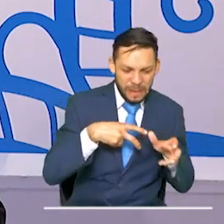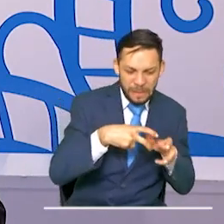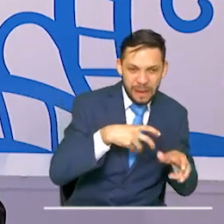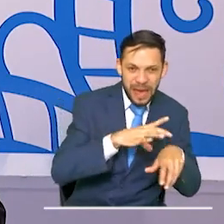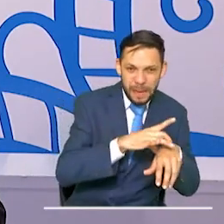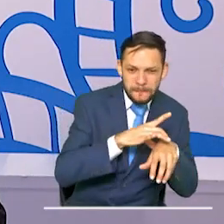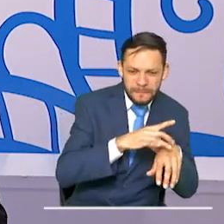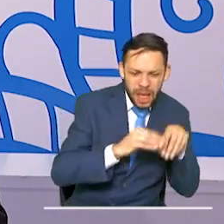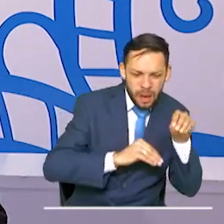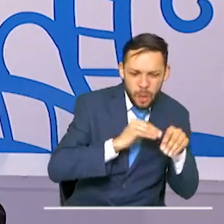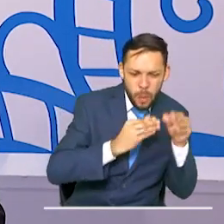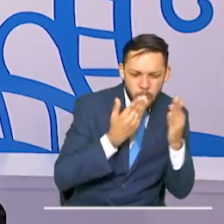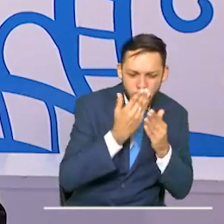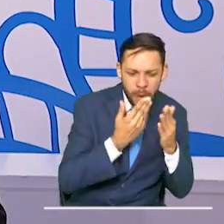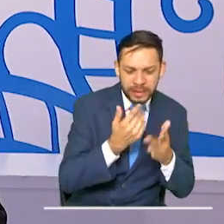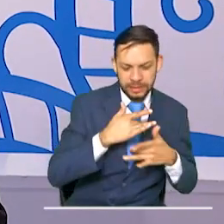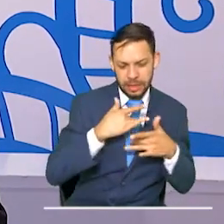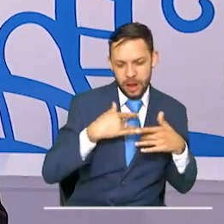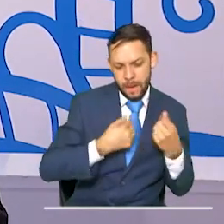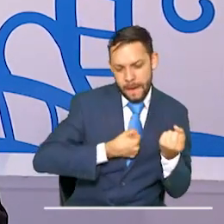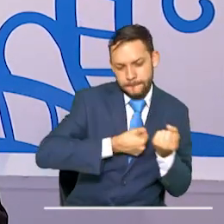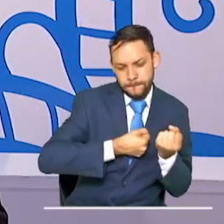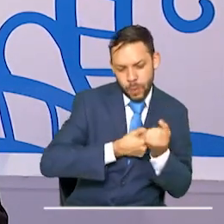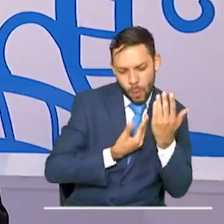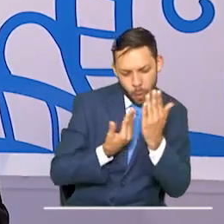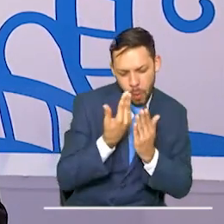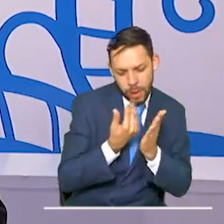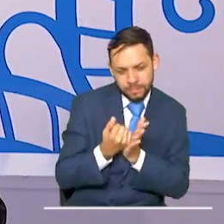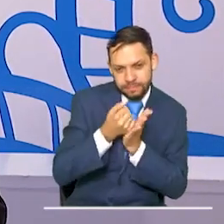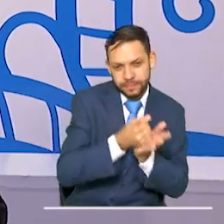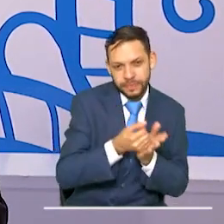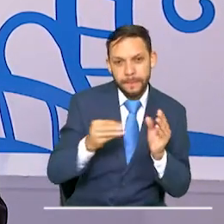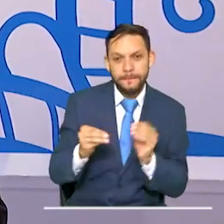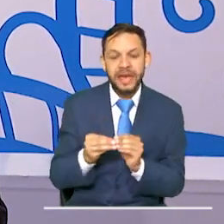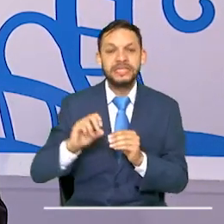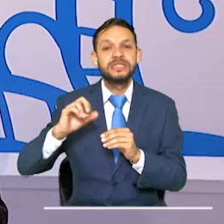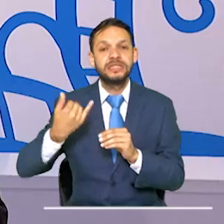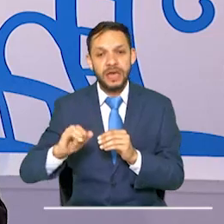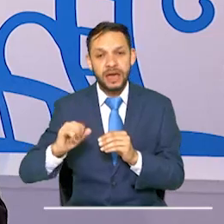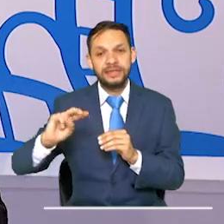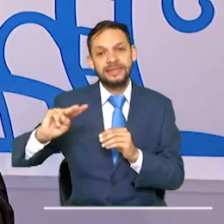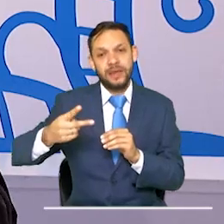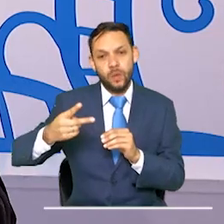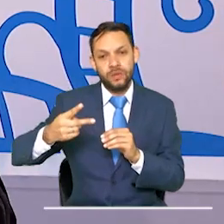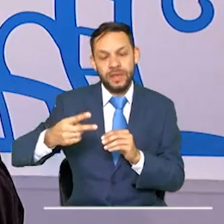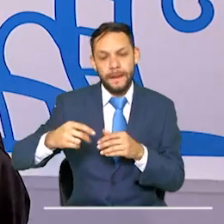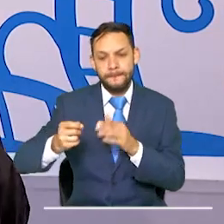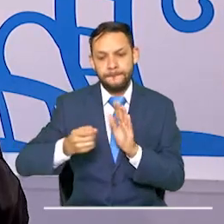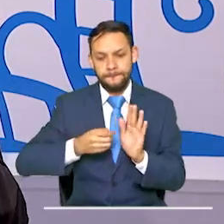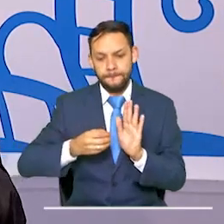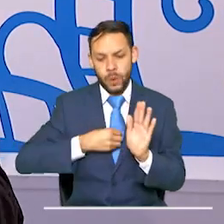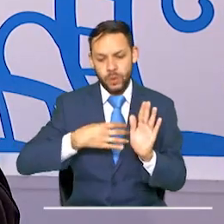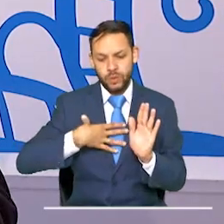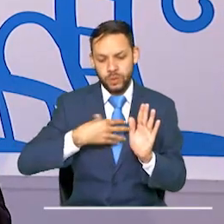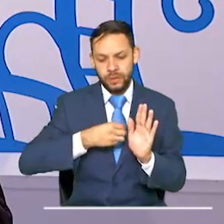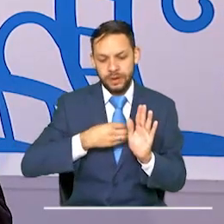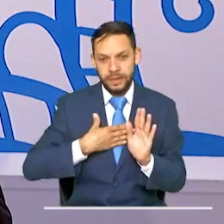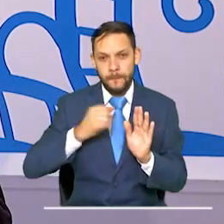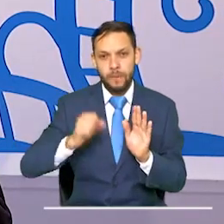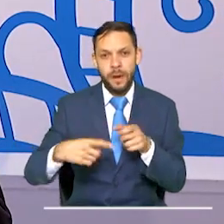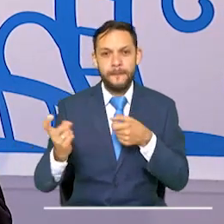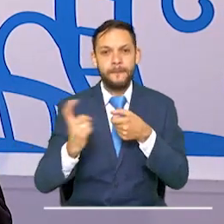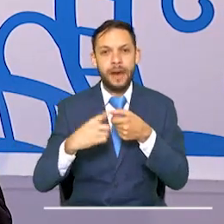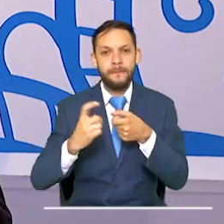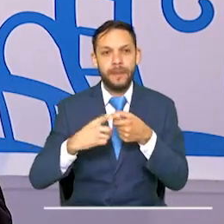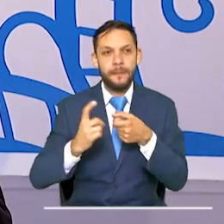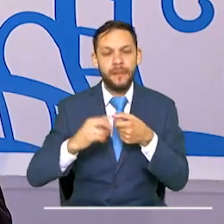a efectuar una segunda versión de este diplomado, con la diferencia de que se amplía a